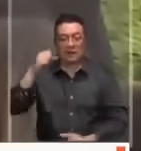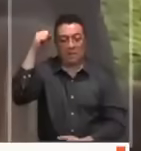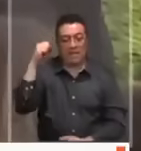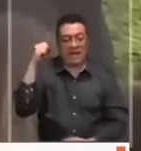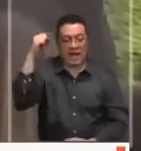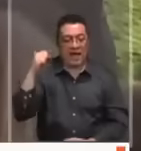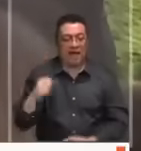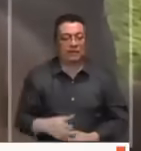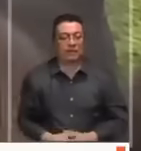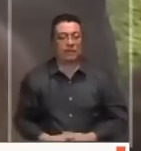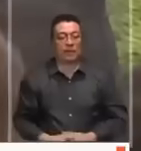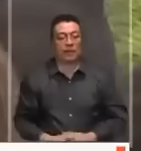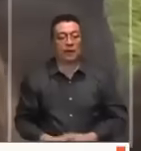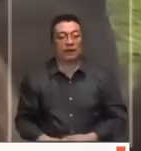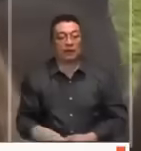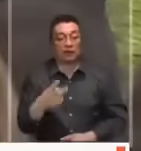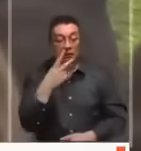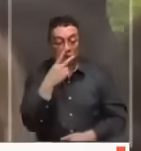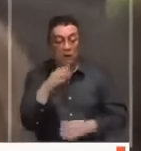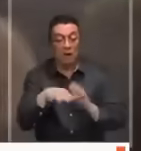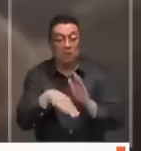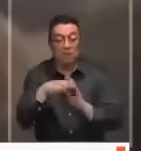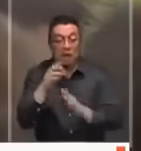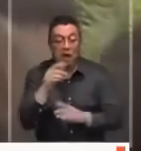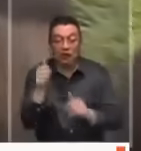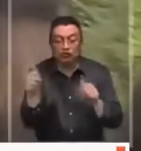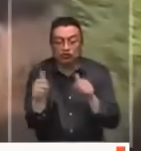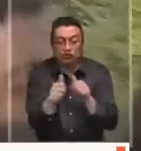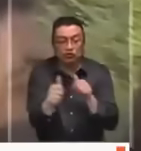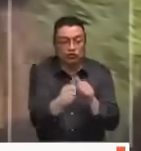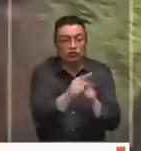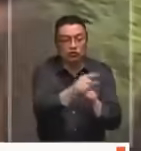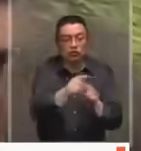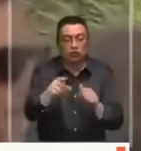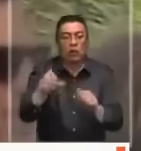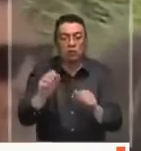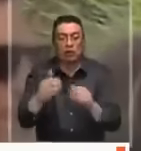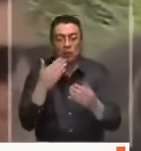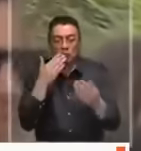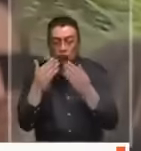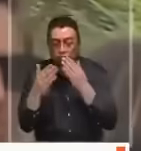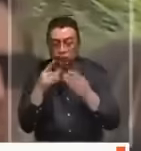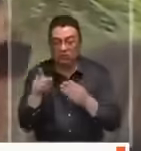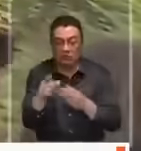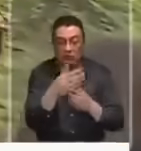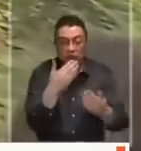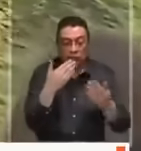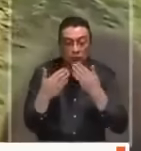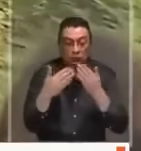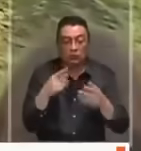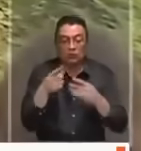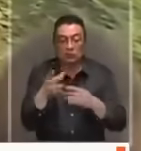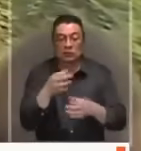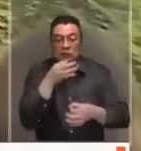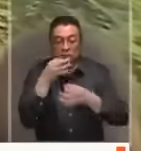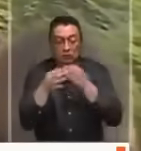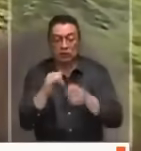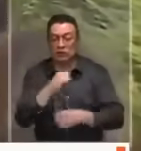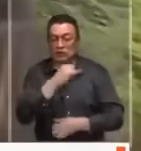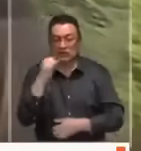Sí, cuando veíamos a sus más cercanos y tuvimos la posibilidad de conversar con ellos, decían que él siempre